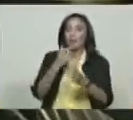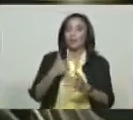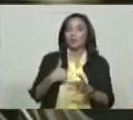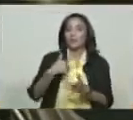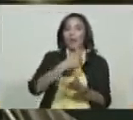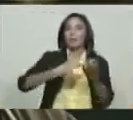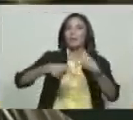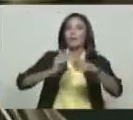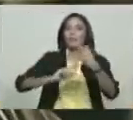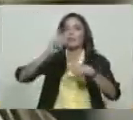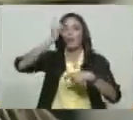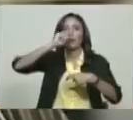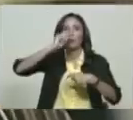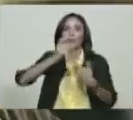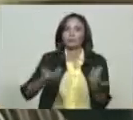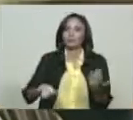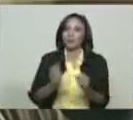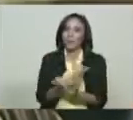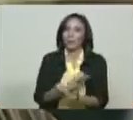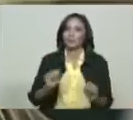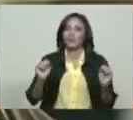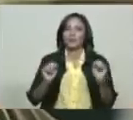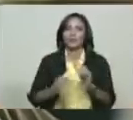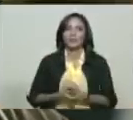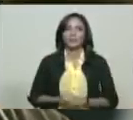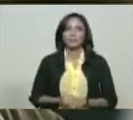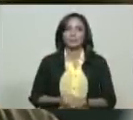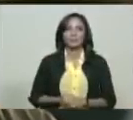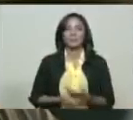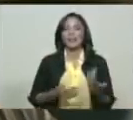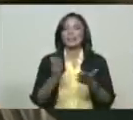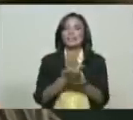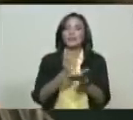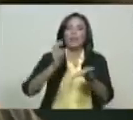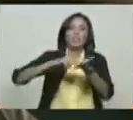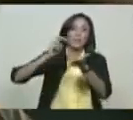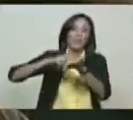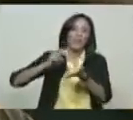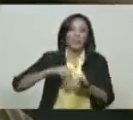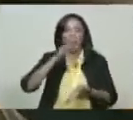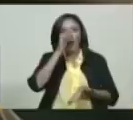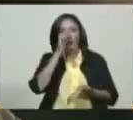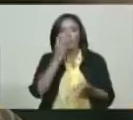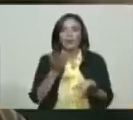¿Qué te parece, Fernando? Siempre indisciplinado.